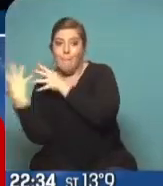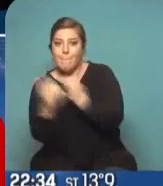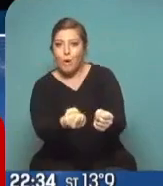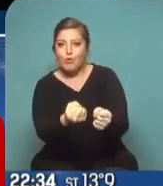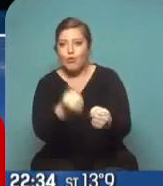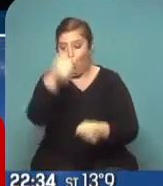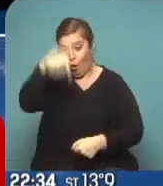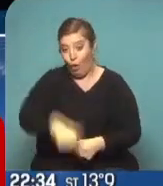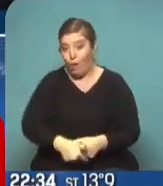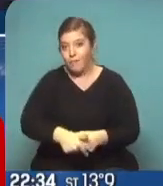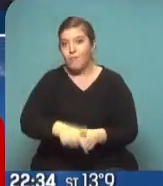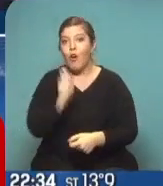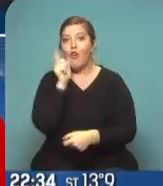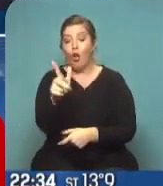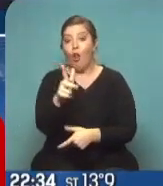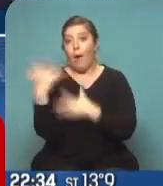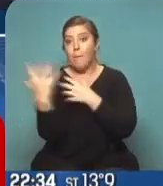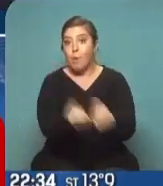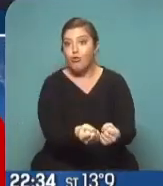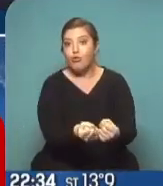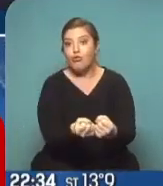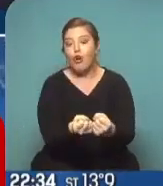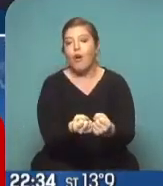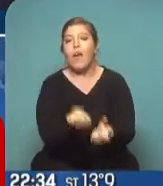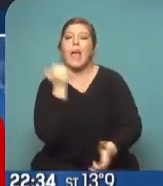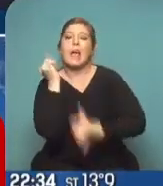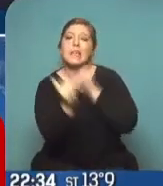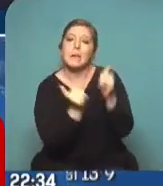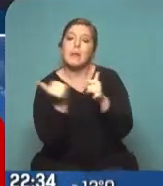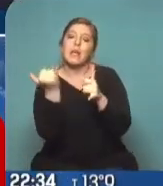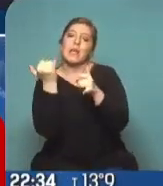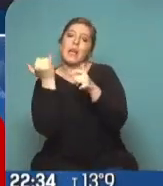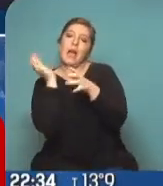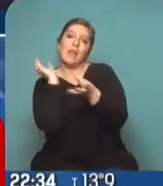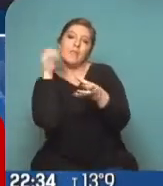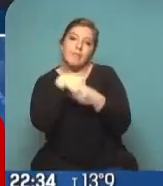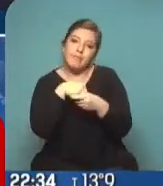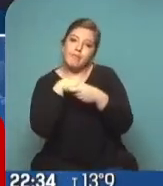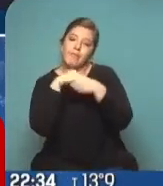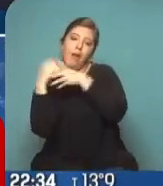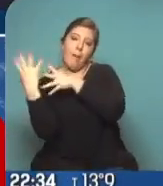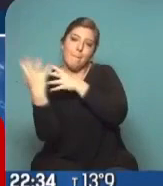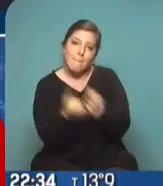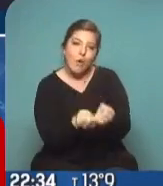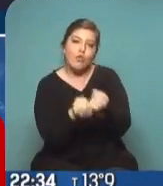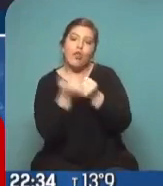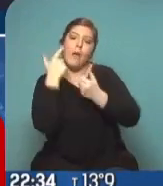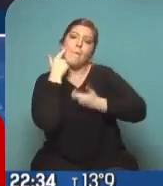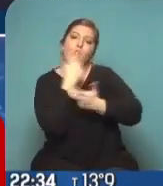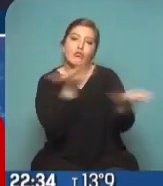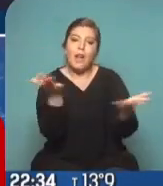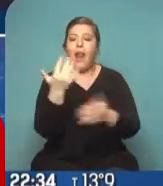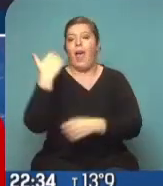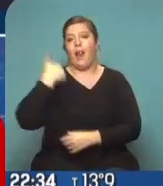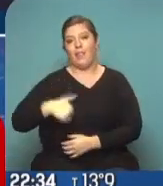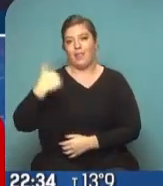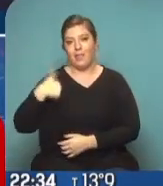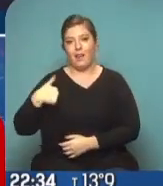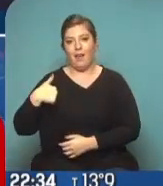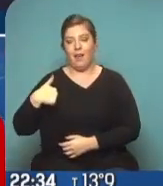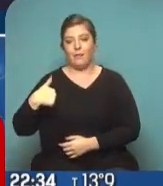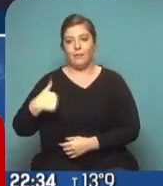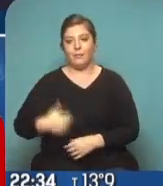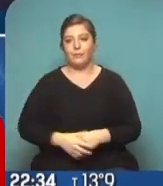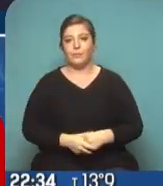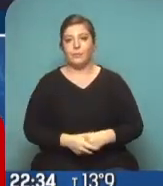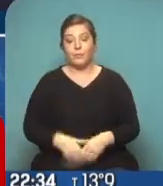tuvieron hoy explican y se suman a contener y demostrar que la Argentina